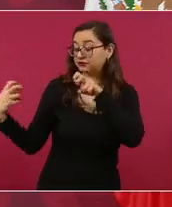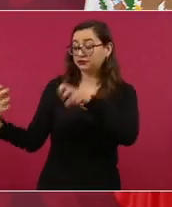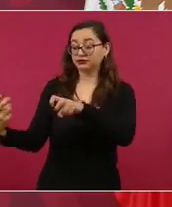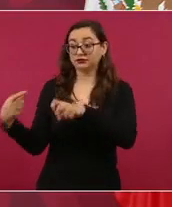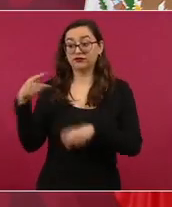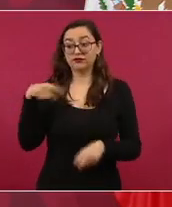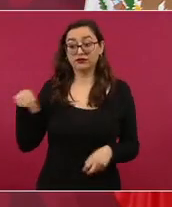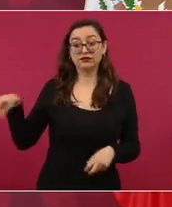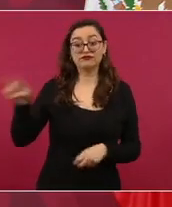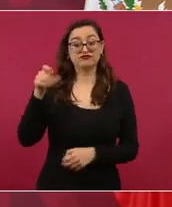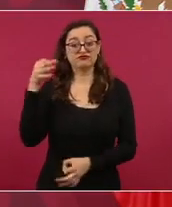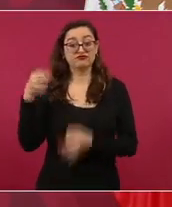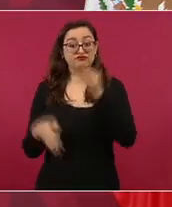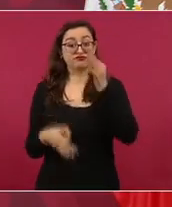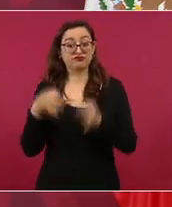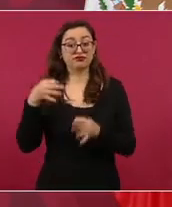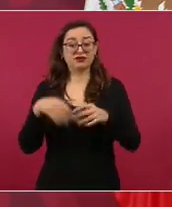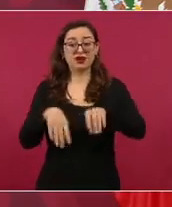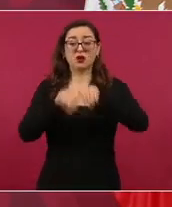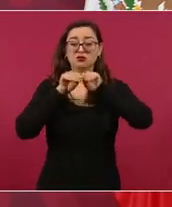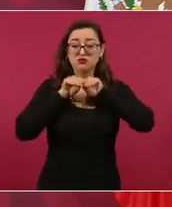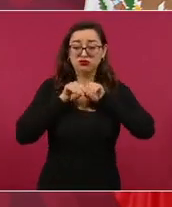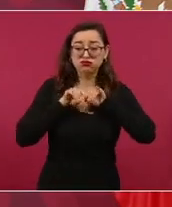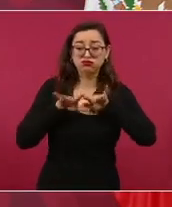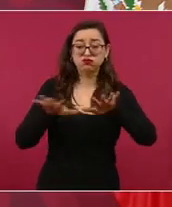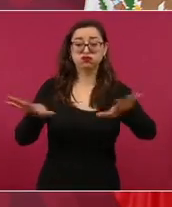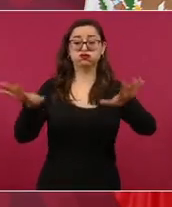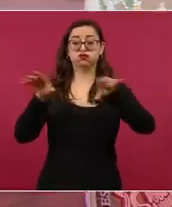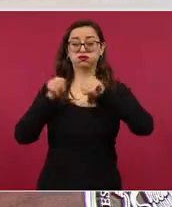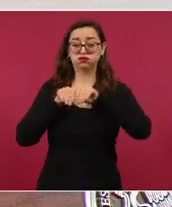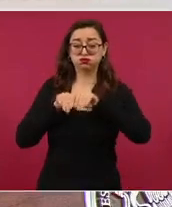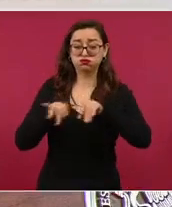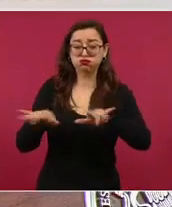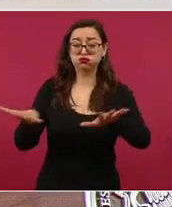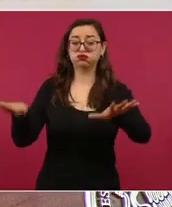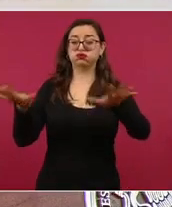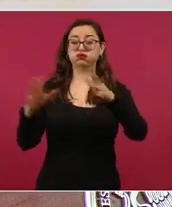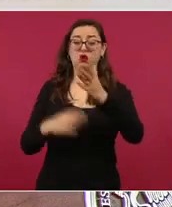y publicaron un desplegado en mi contra.